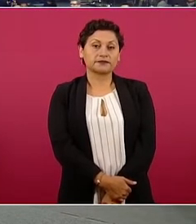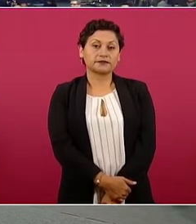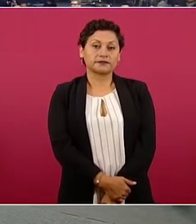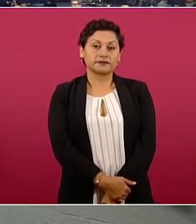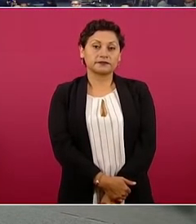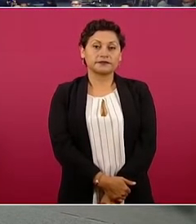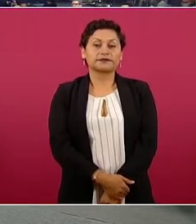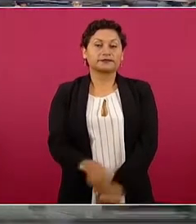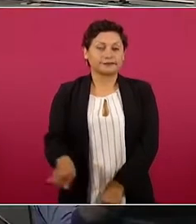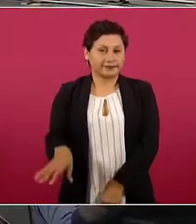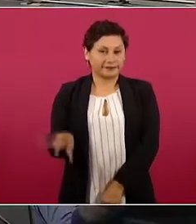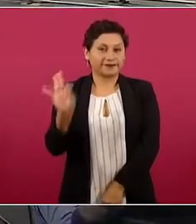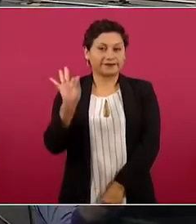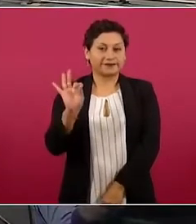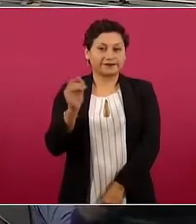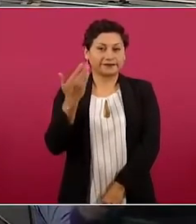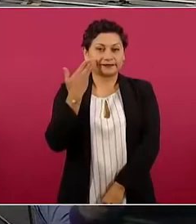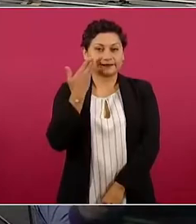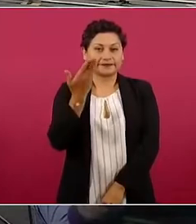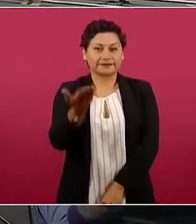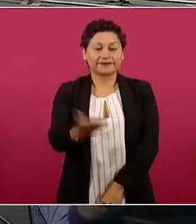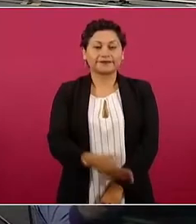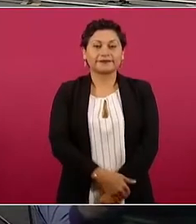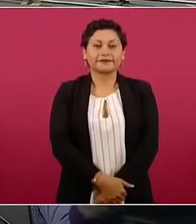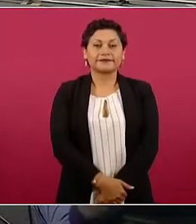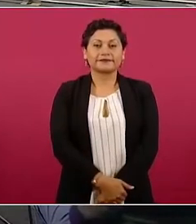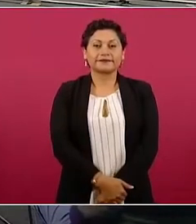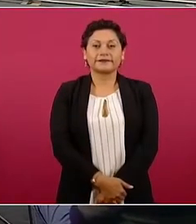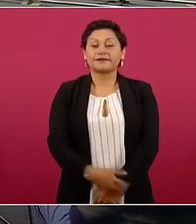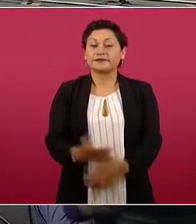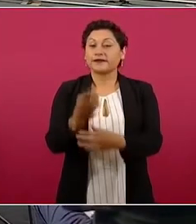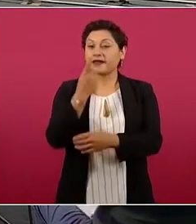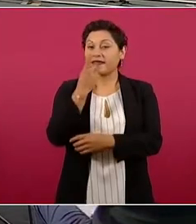Aquí está. Los derechos humanos